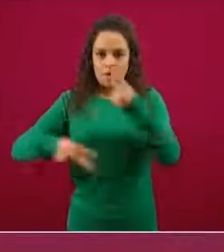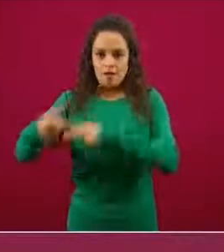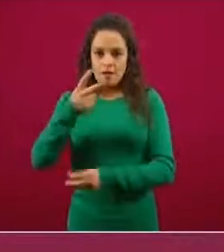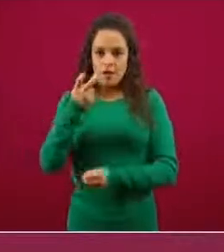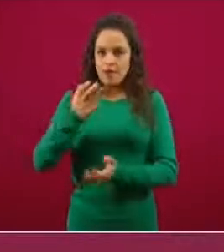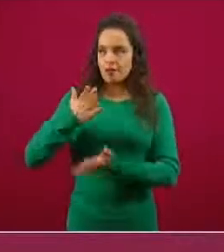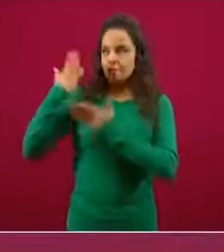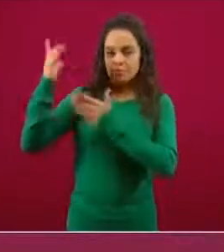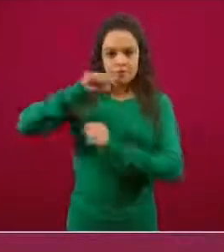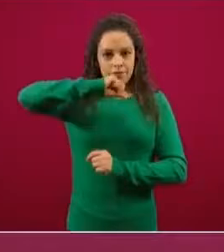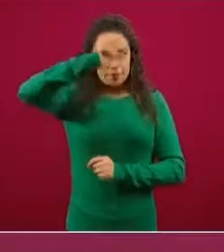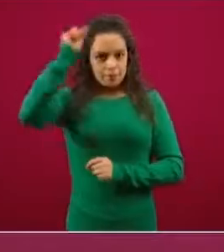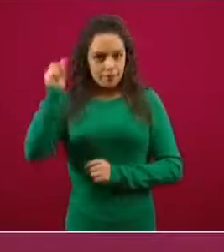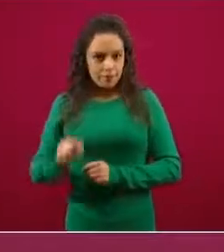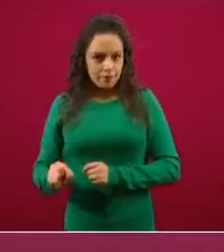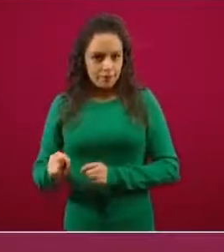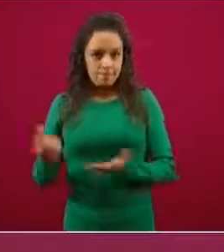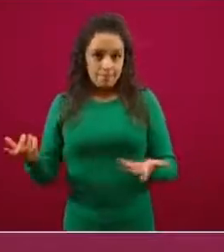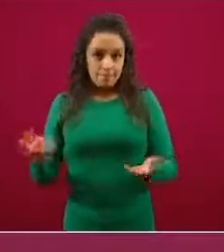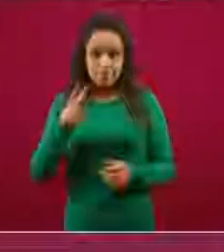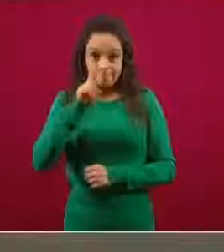en quédate en casa.